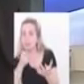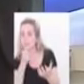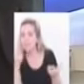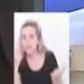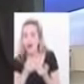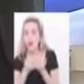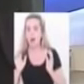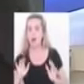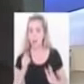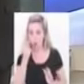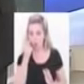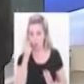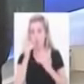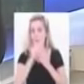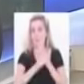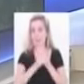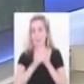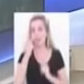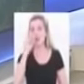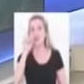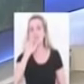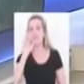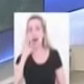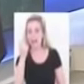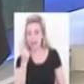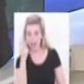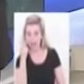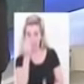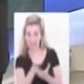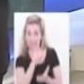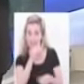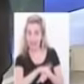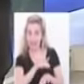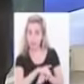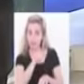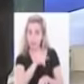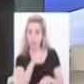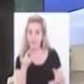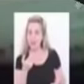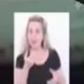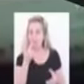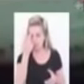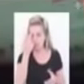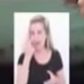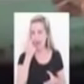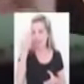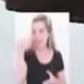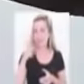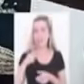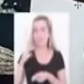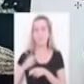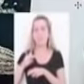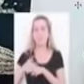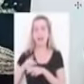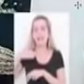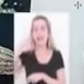que analizar detenidamente cada convenio cada contrato porque hay mucha gente que no tiene nada que ver con el negocio político y que no